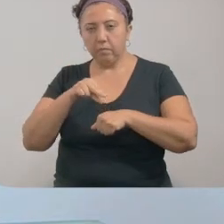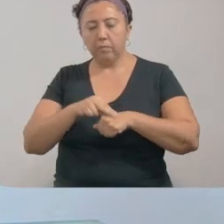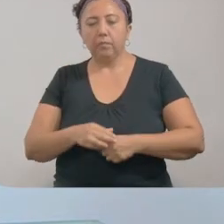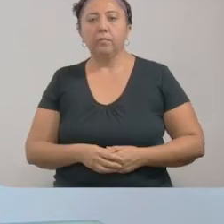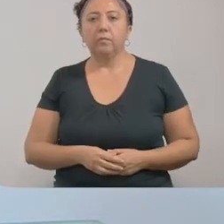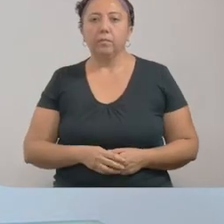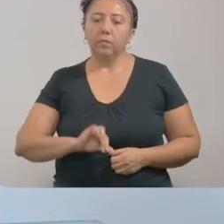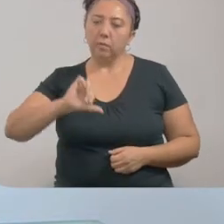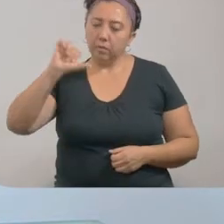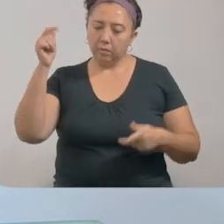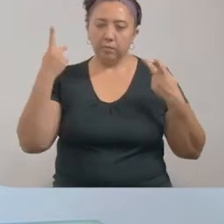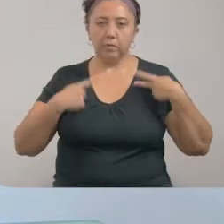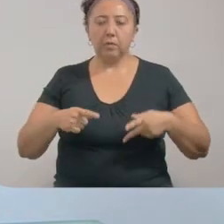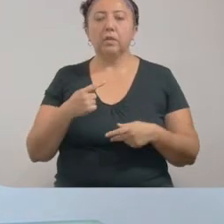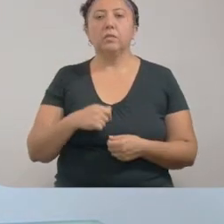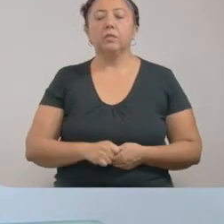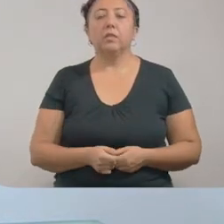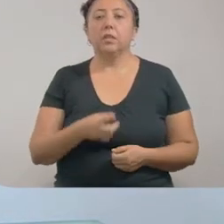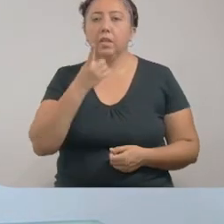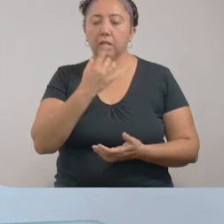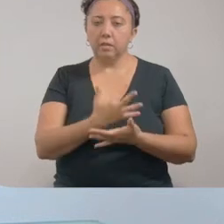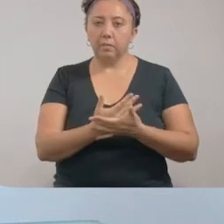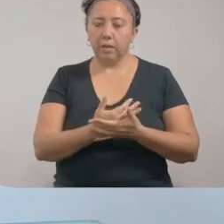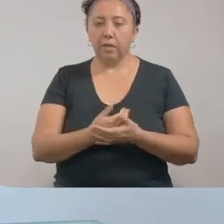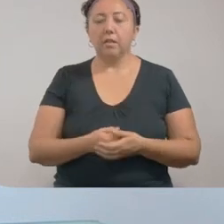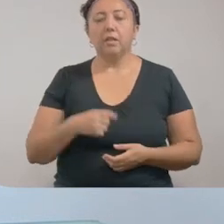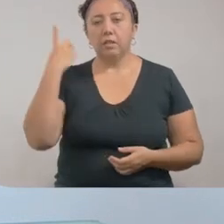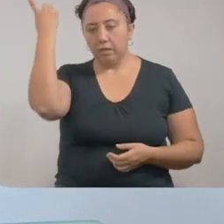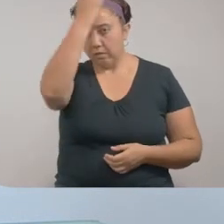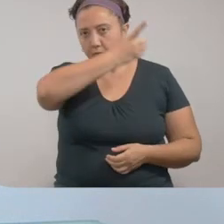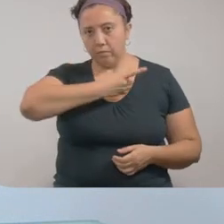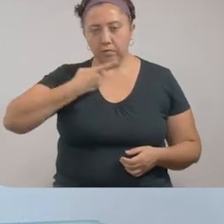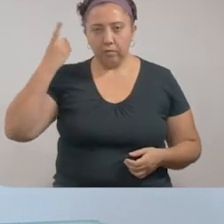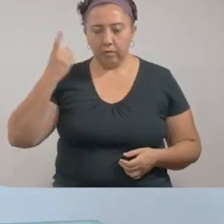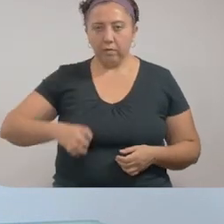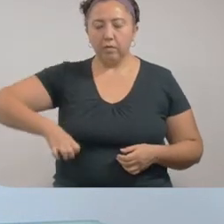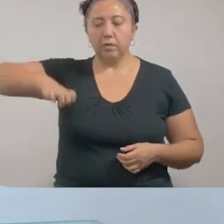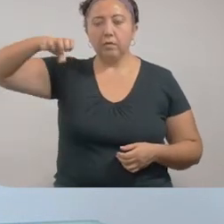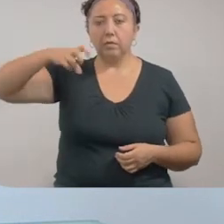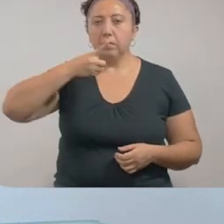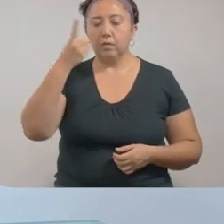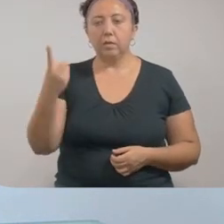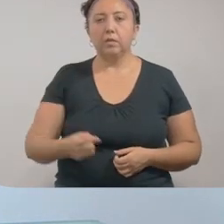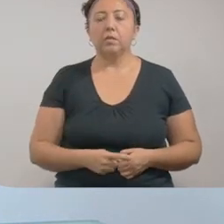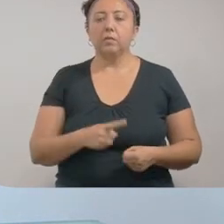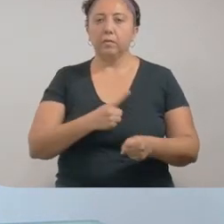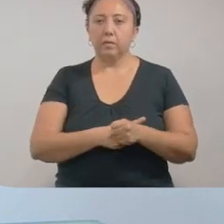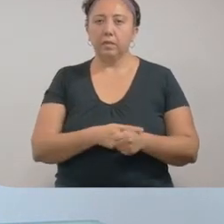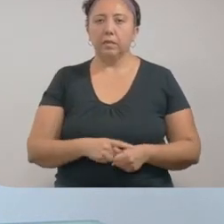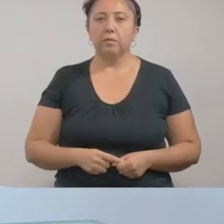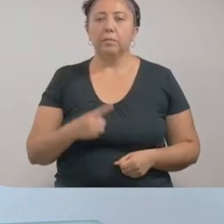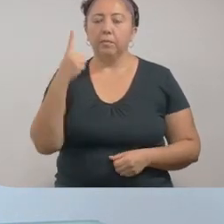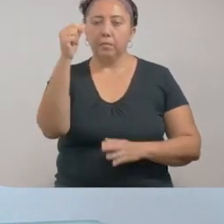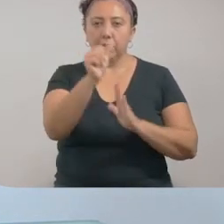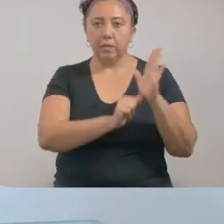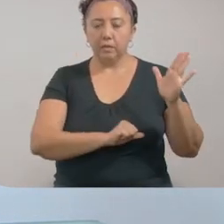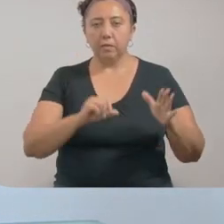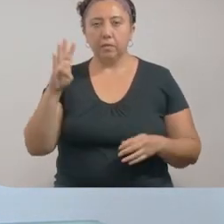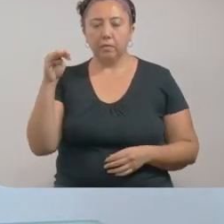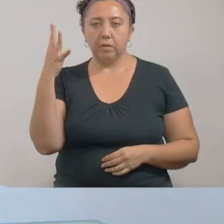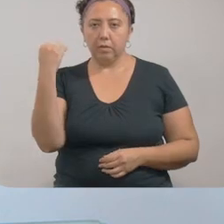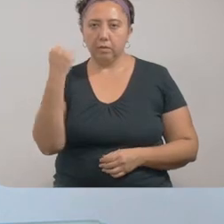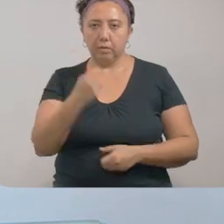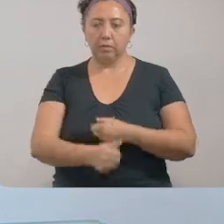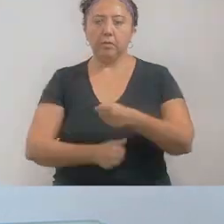hay otros pacientes hospitalizados a la espera del diagnóstico el rango de edad de los casos confirmados es de un mes a